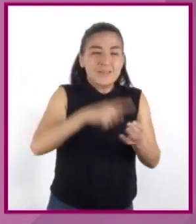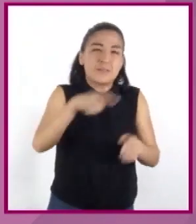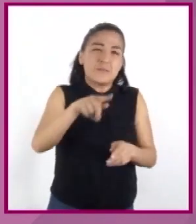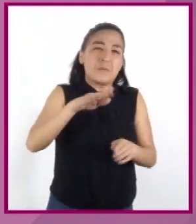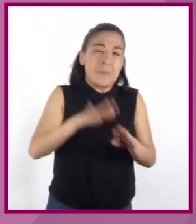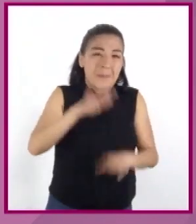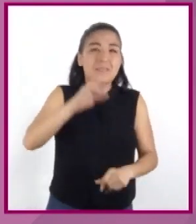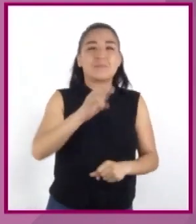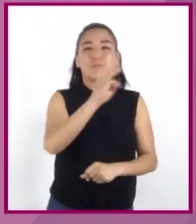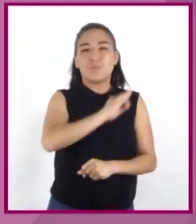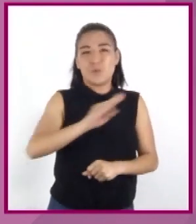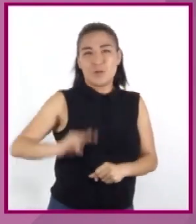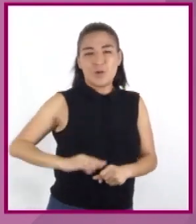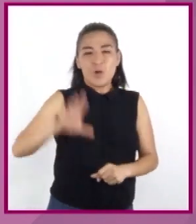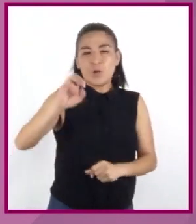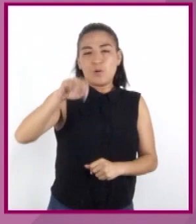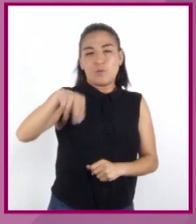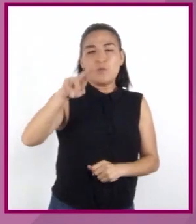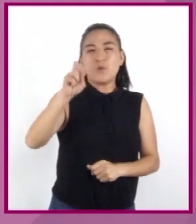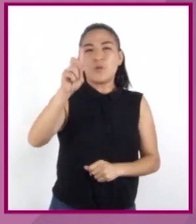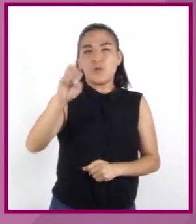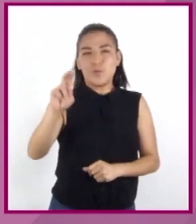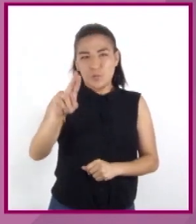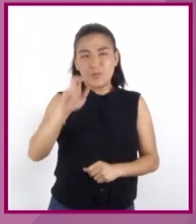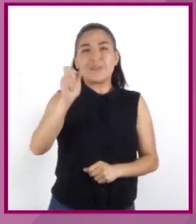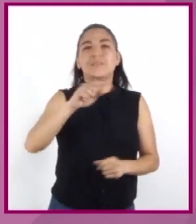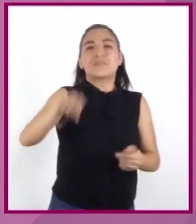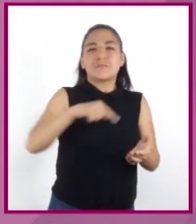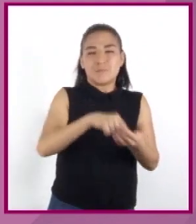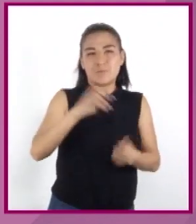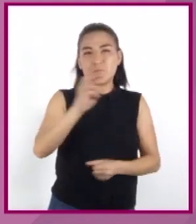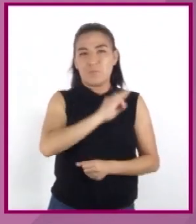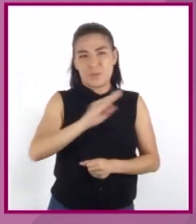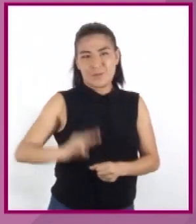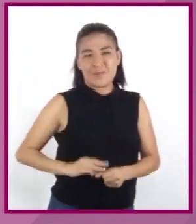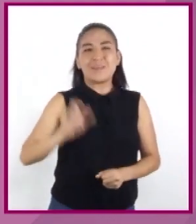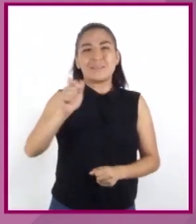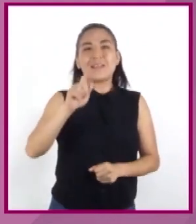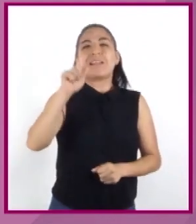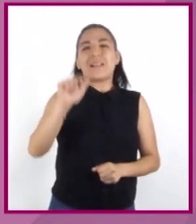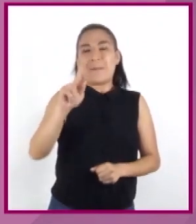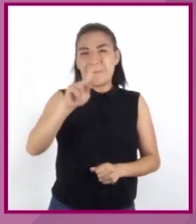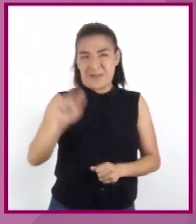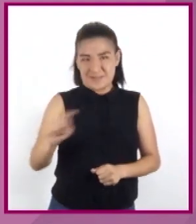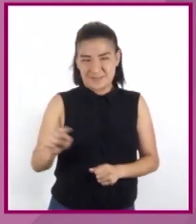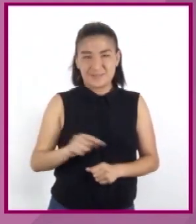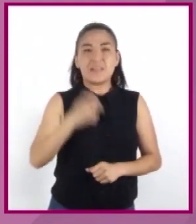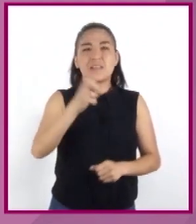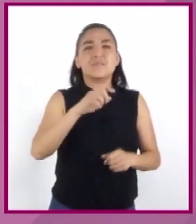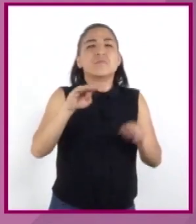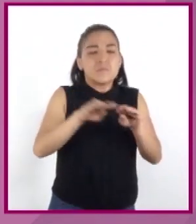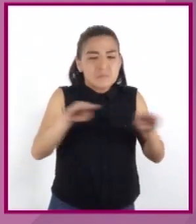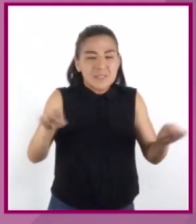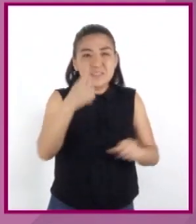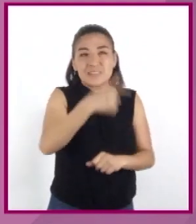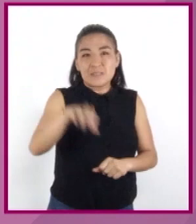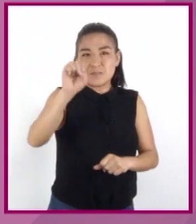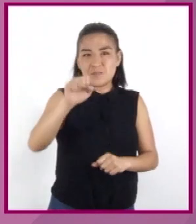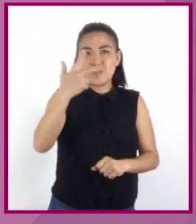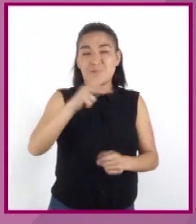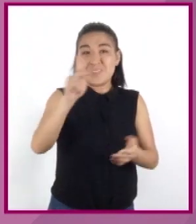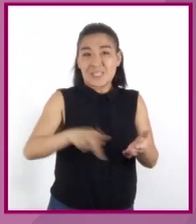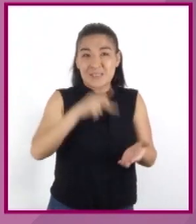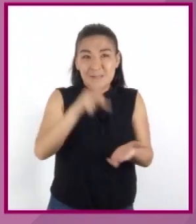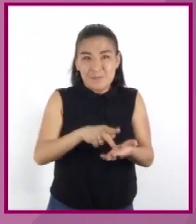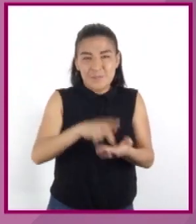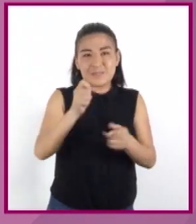el municipio de Comondú y una pequeña parte del municipio de La Paz. Mide aproximadamente 168